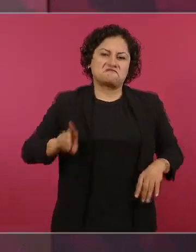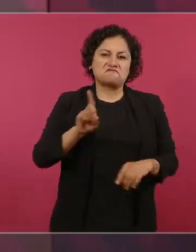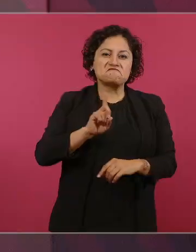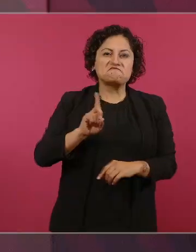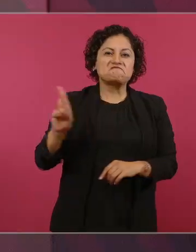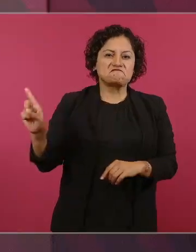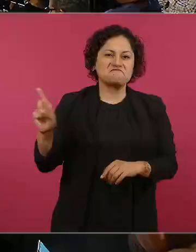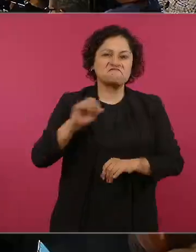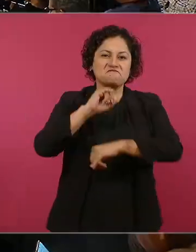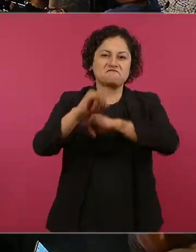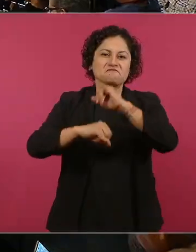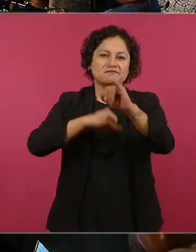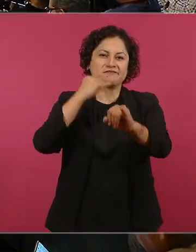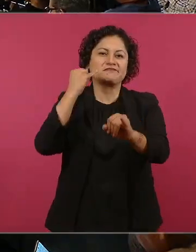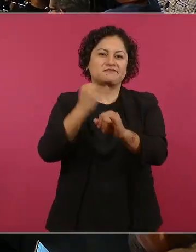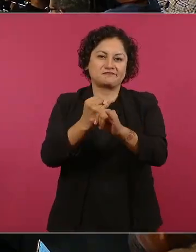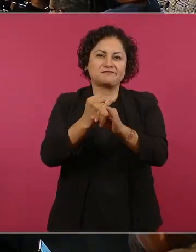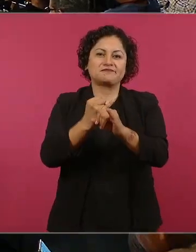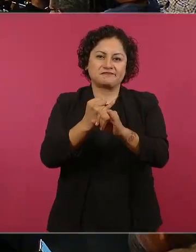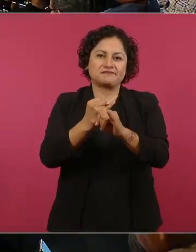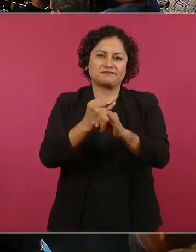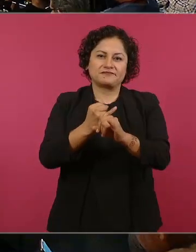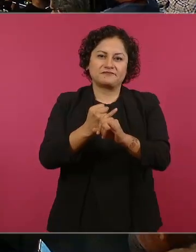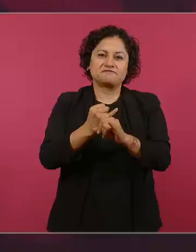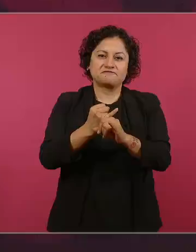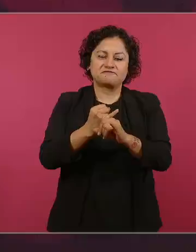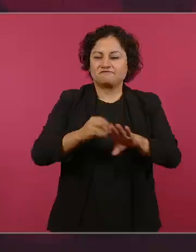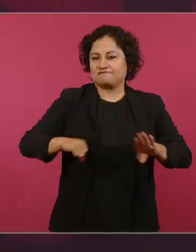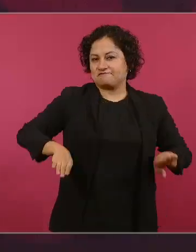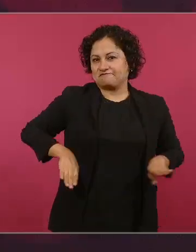internacional, es una internacional de derecha